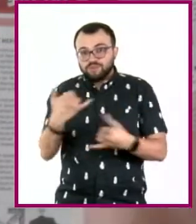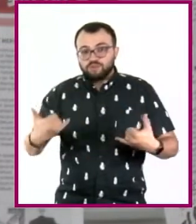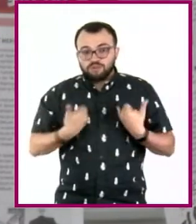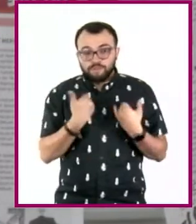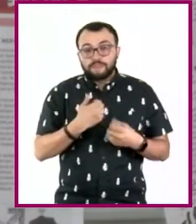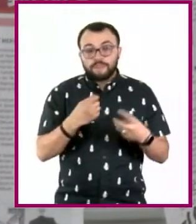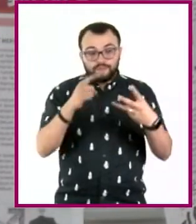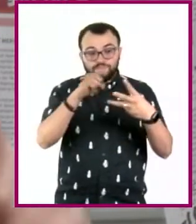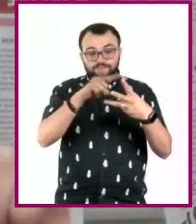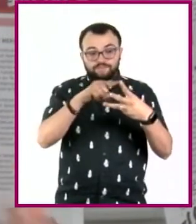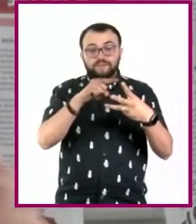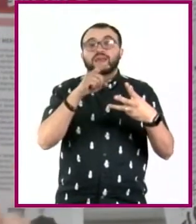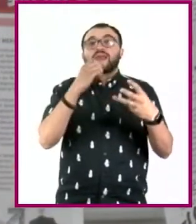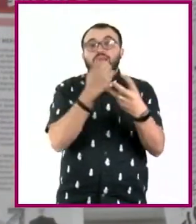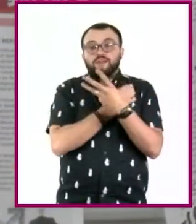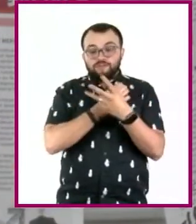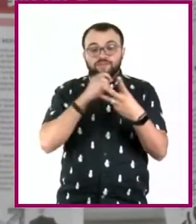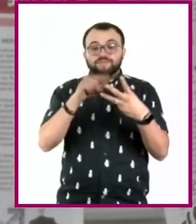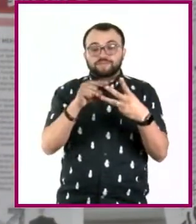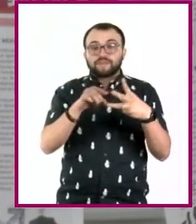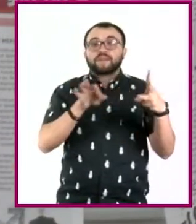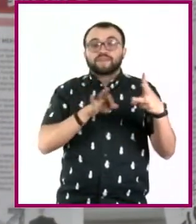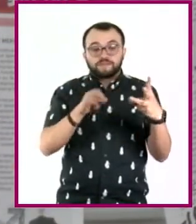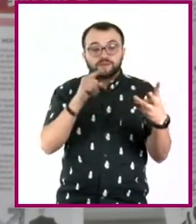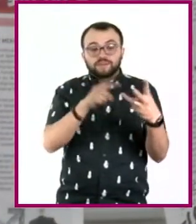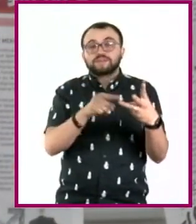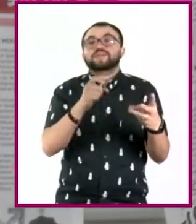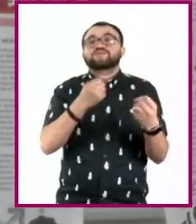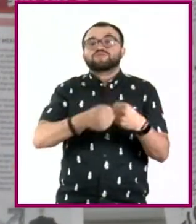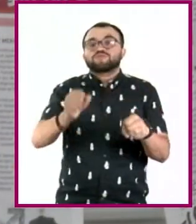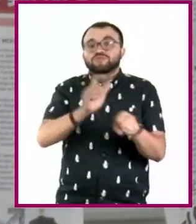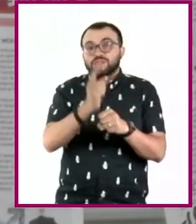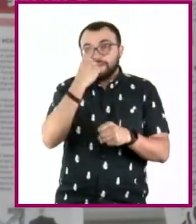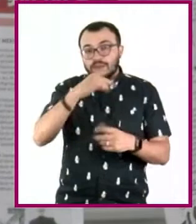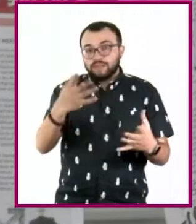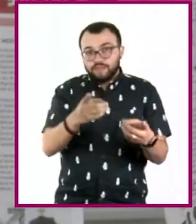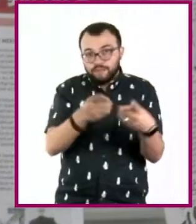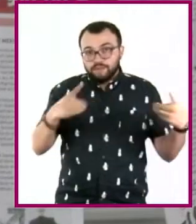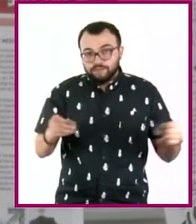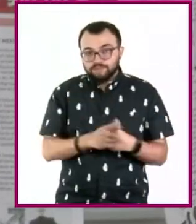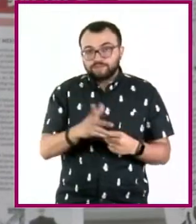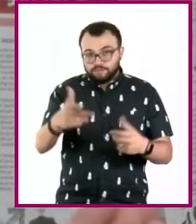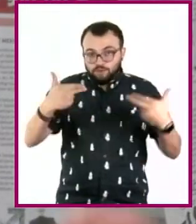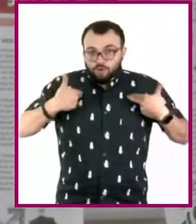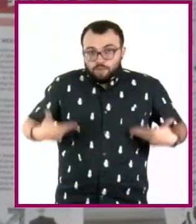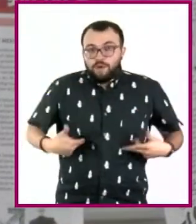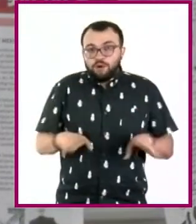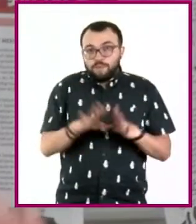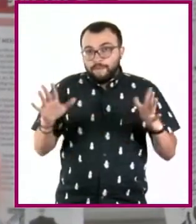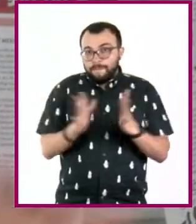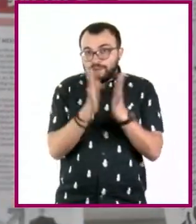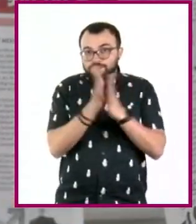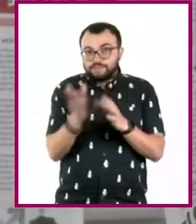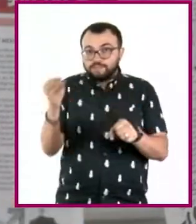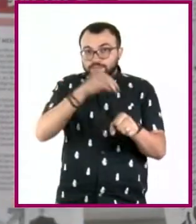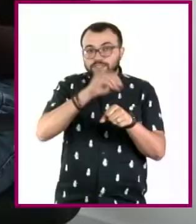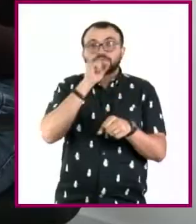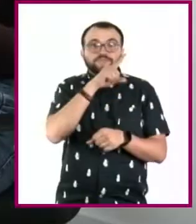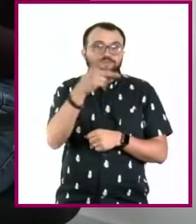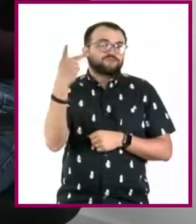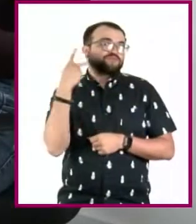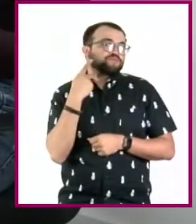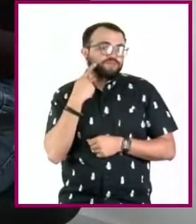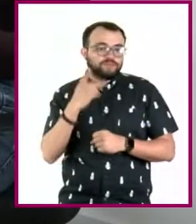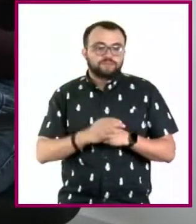educación, en el trabajo y en las condiciones sociales para su desarrollo, como seres humanos que participan e intervienen en asuntos